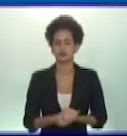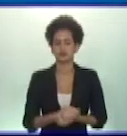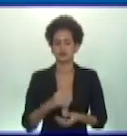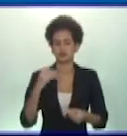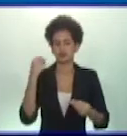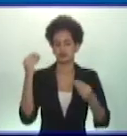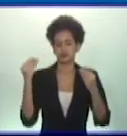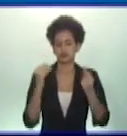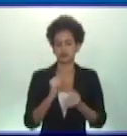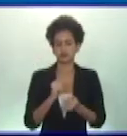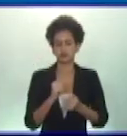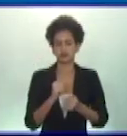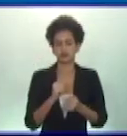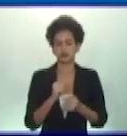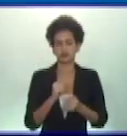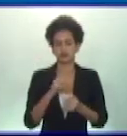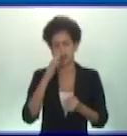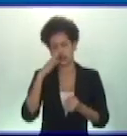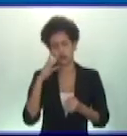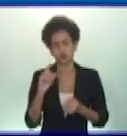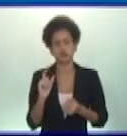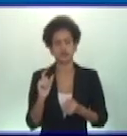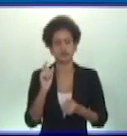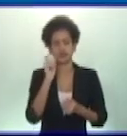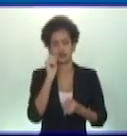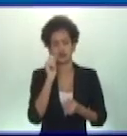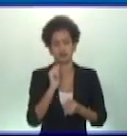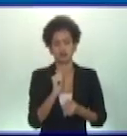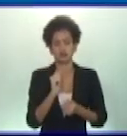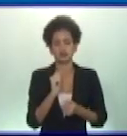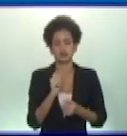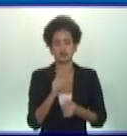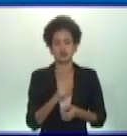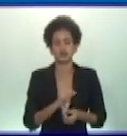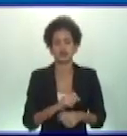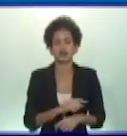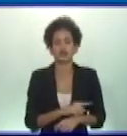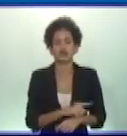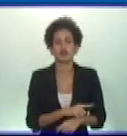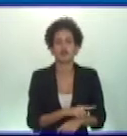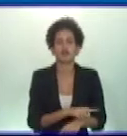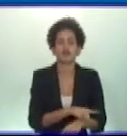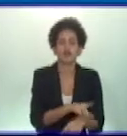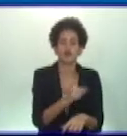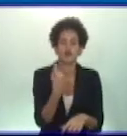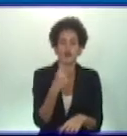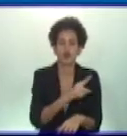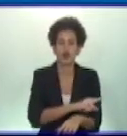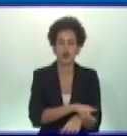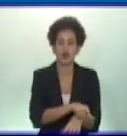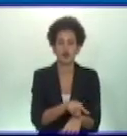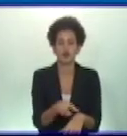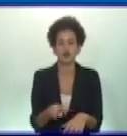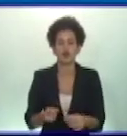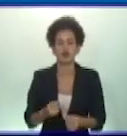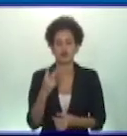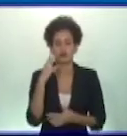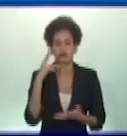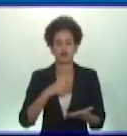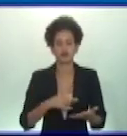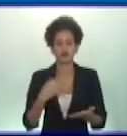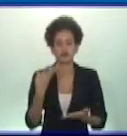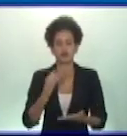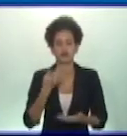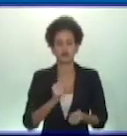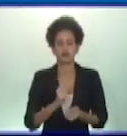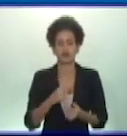Orlando se demoró 1 hora en leer un cuento. Su primo lo leyó en 45 minutos. ¿Cuántos